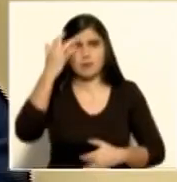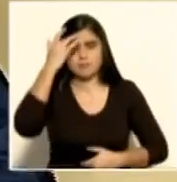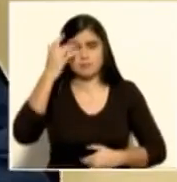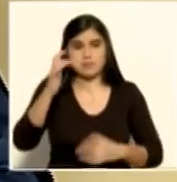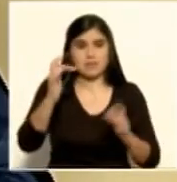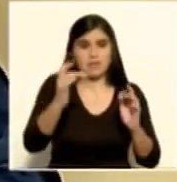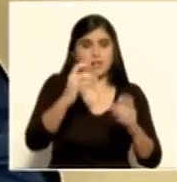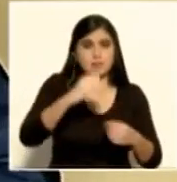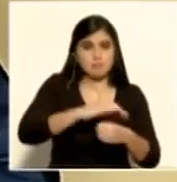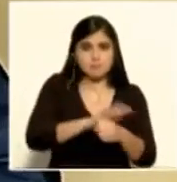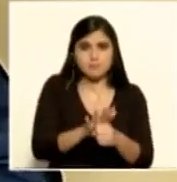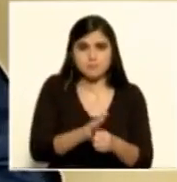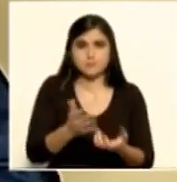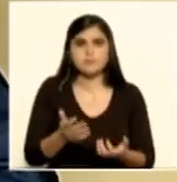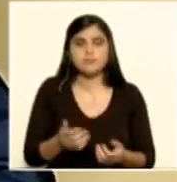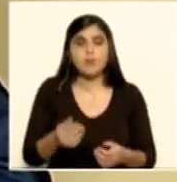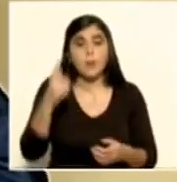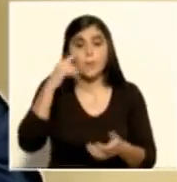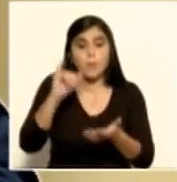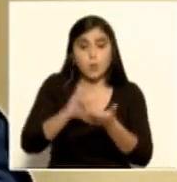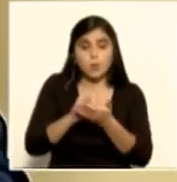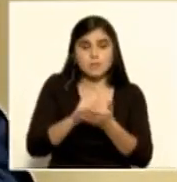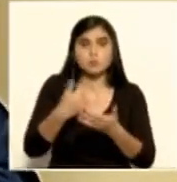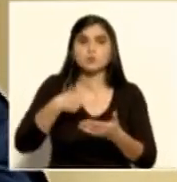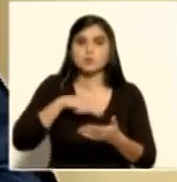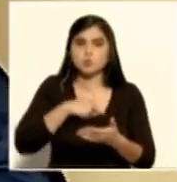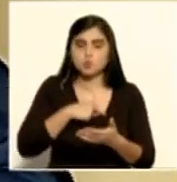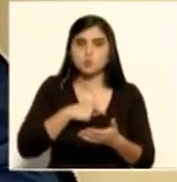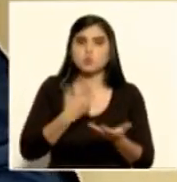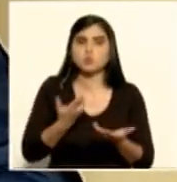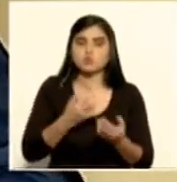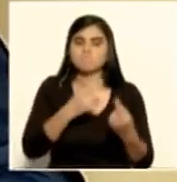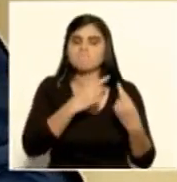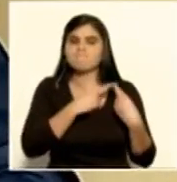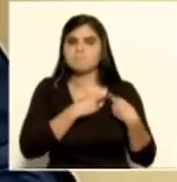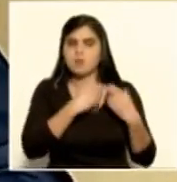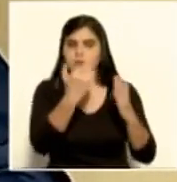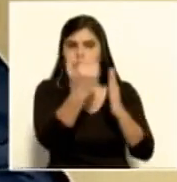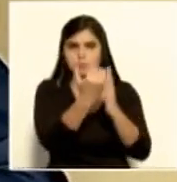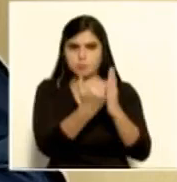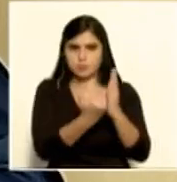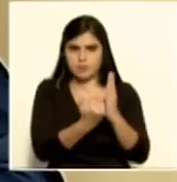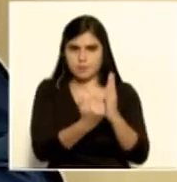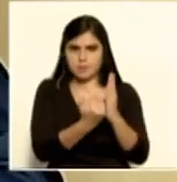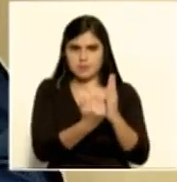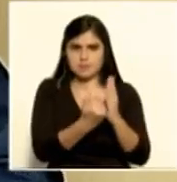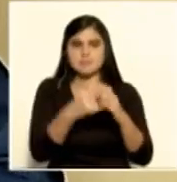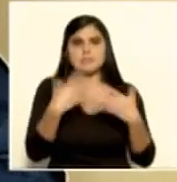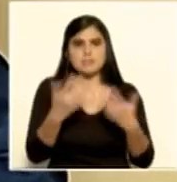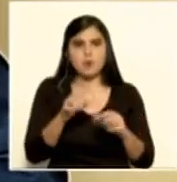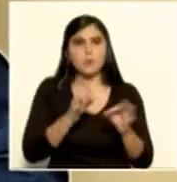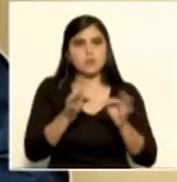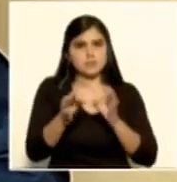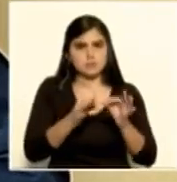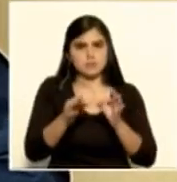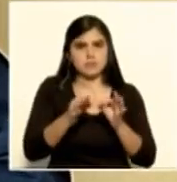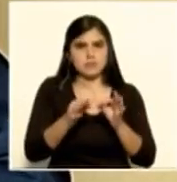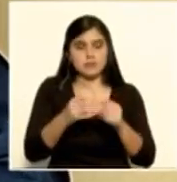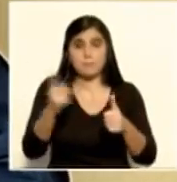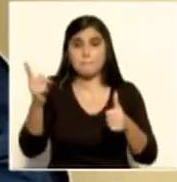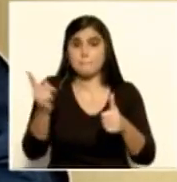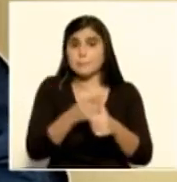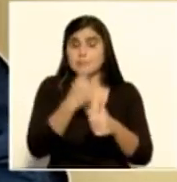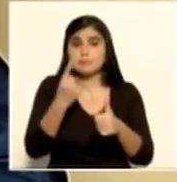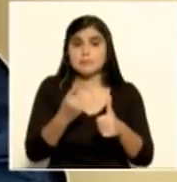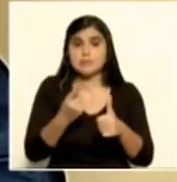estamos tomando las medidas que ya ha mencionado el señor presidente y que detallaré a continuación. En primera instancia, estamos elevando